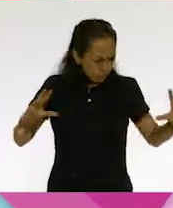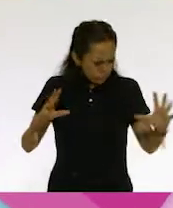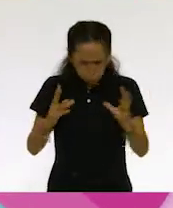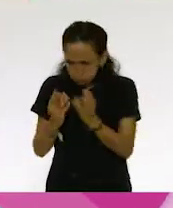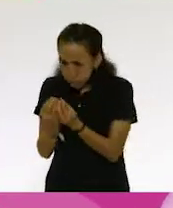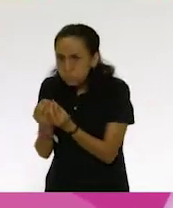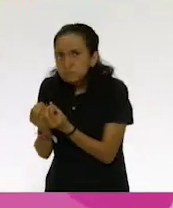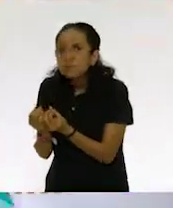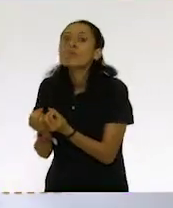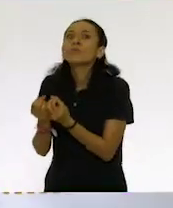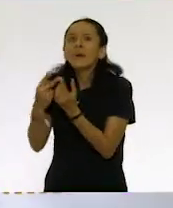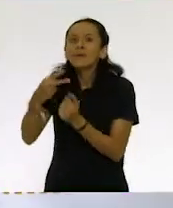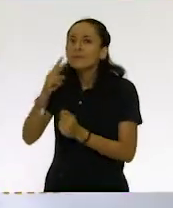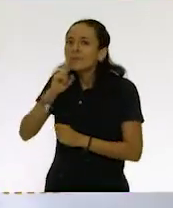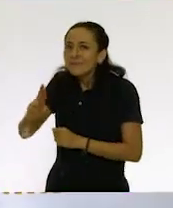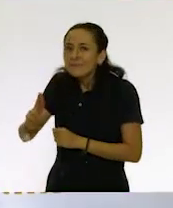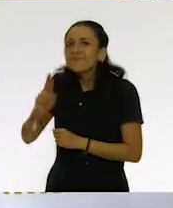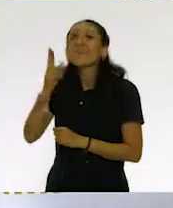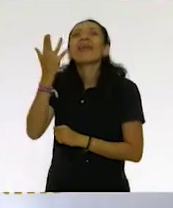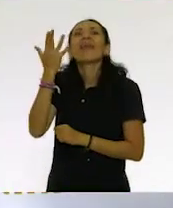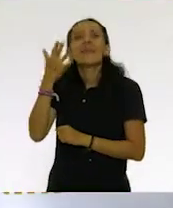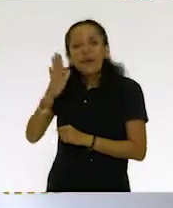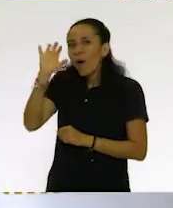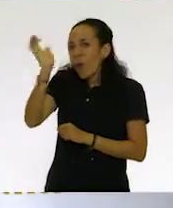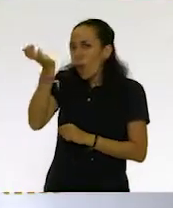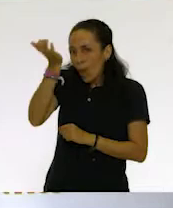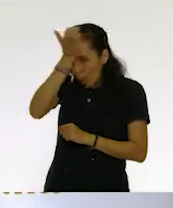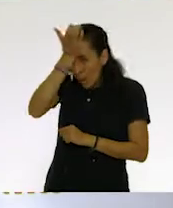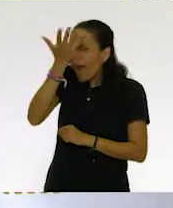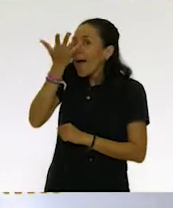10. 10 ovejas. Es verdad.